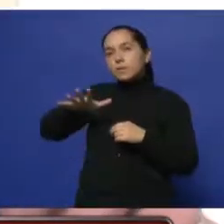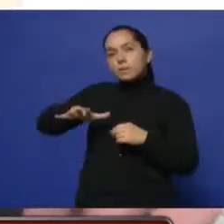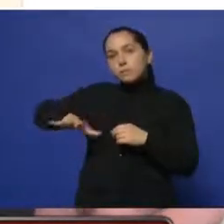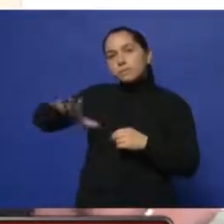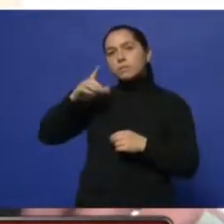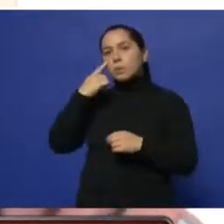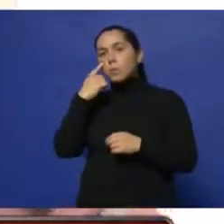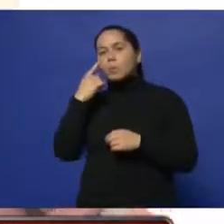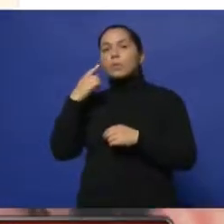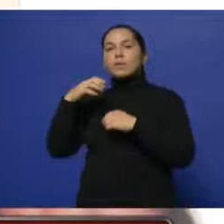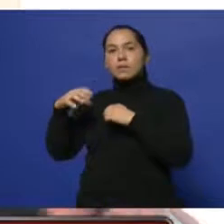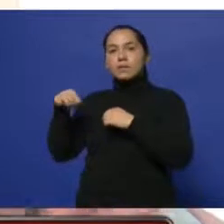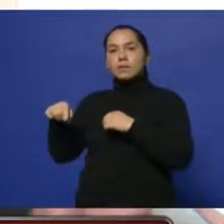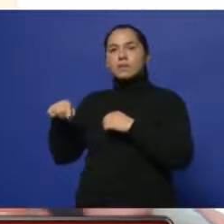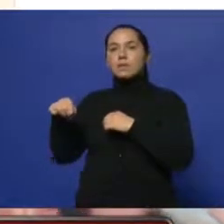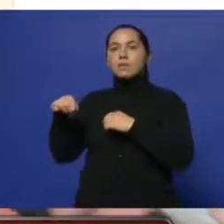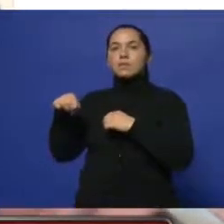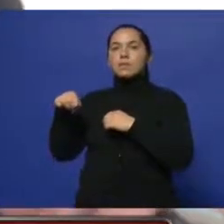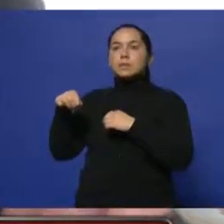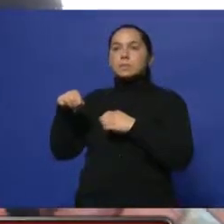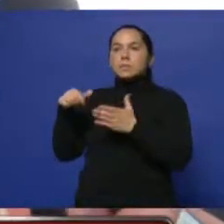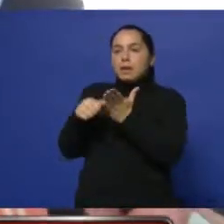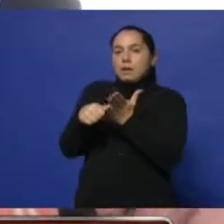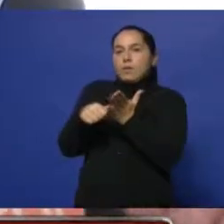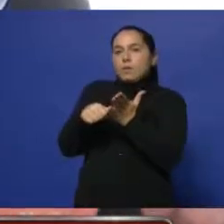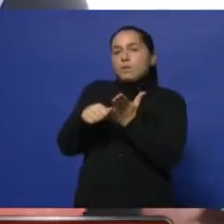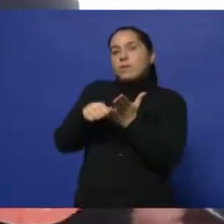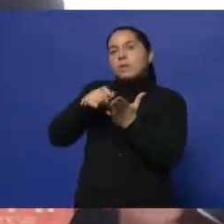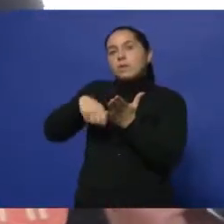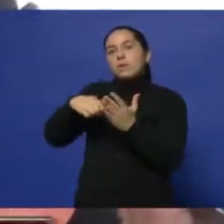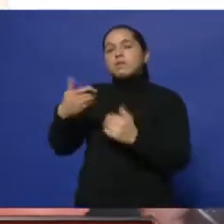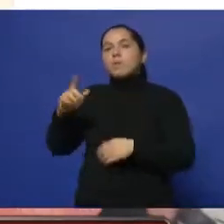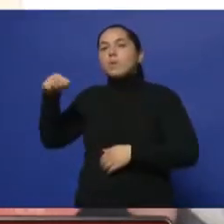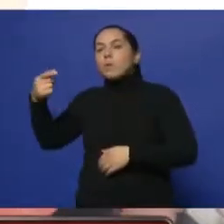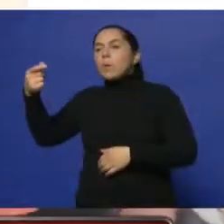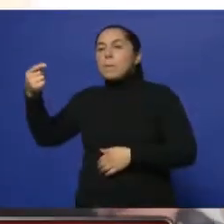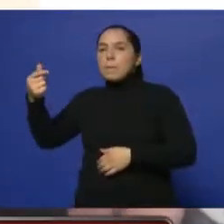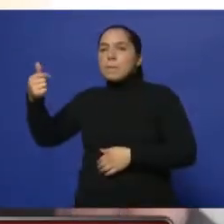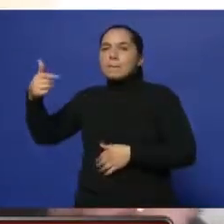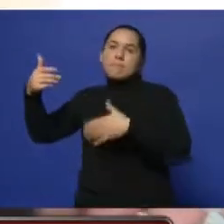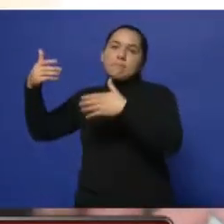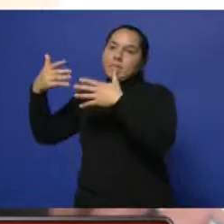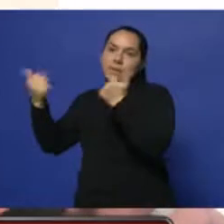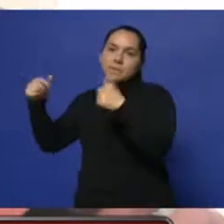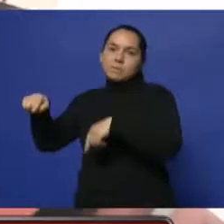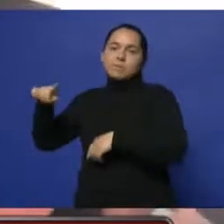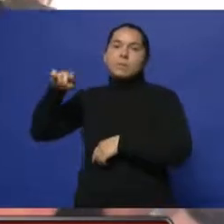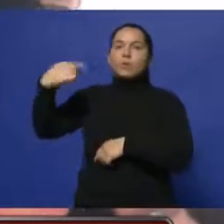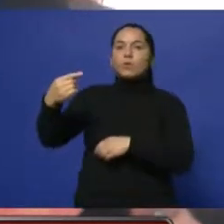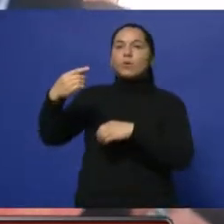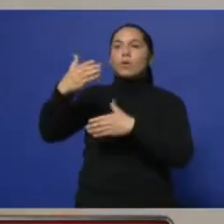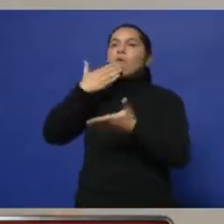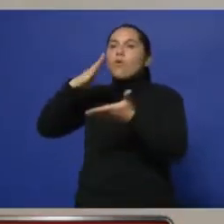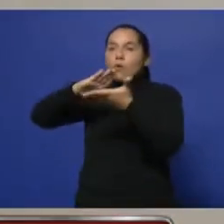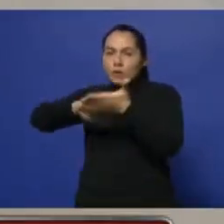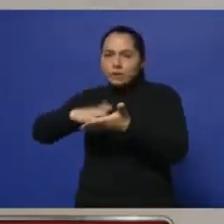también el registro civil, aquí va a funcionar el lugar de Rappi Pagos, probablemente el correo argentino y